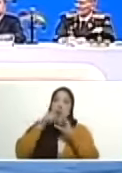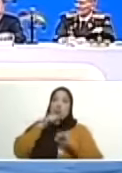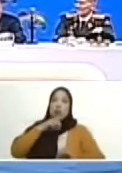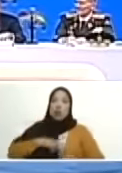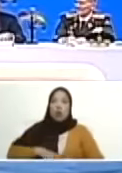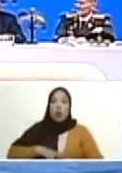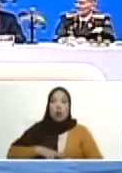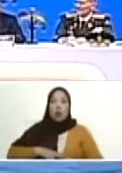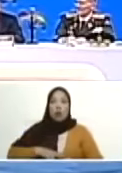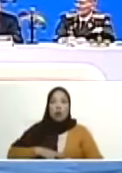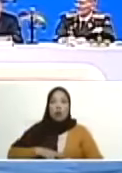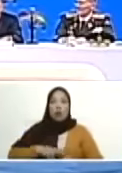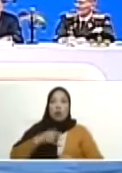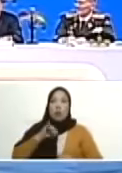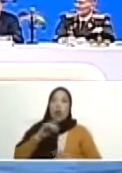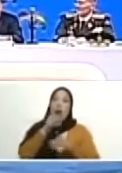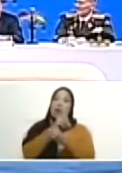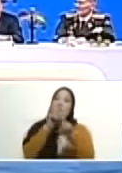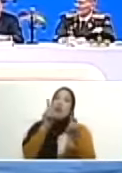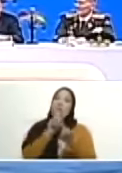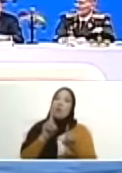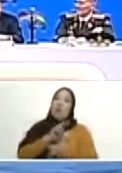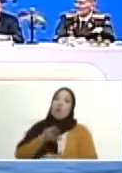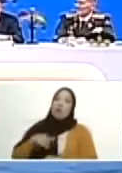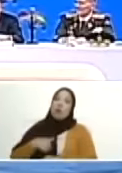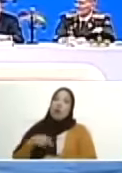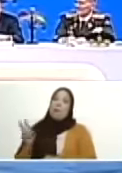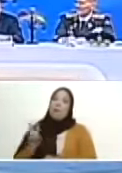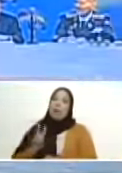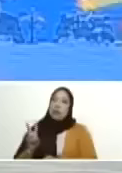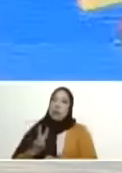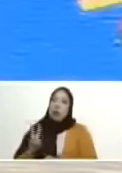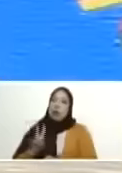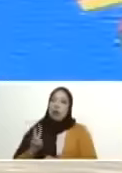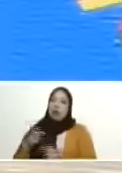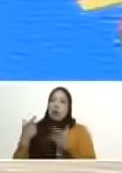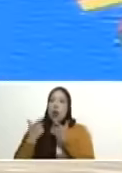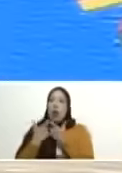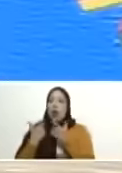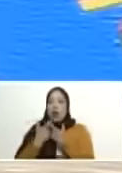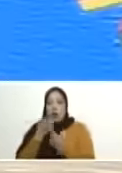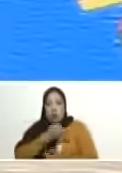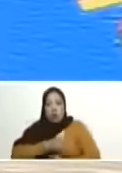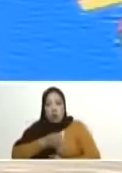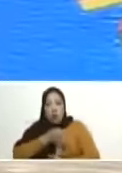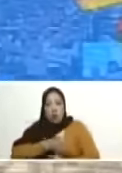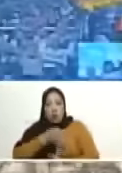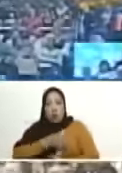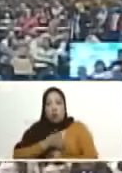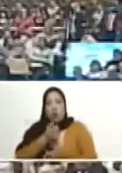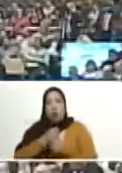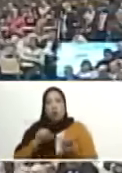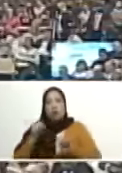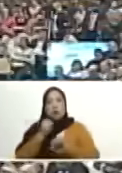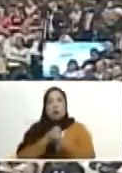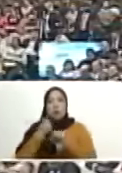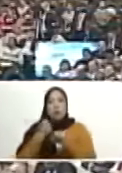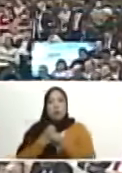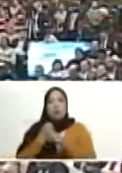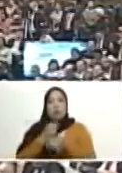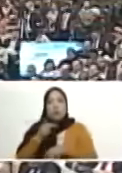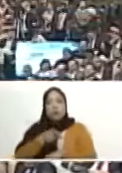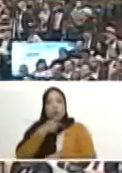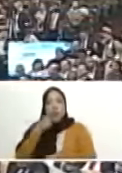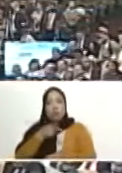historia, en que las divisiones entre nosotros los venezolanos, las guerras civiles, el canibalismo político, el